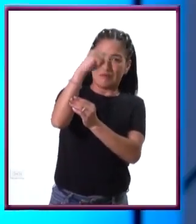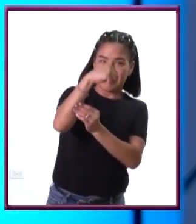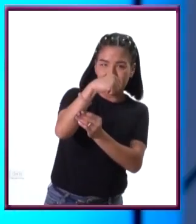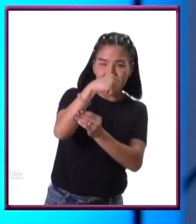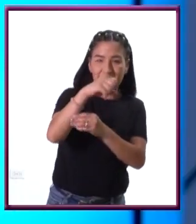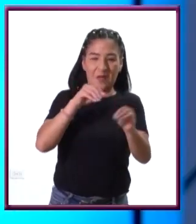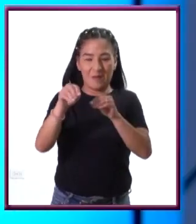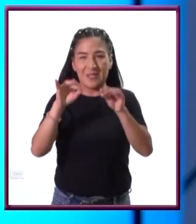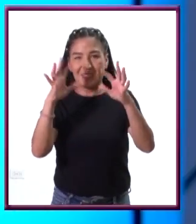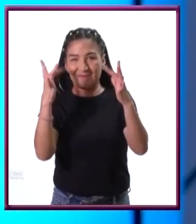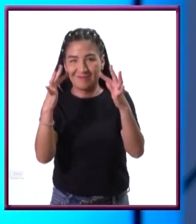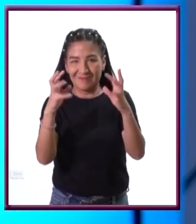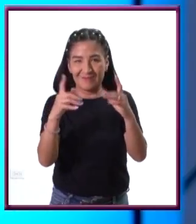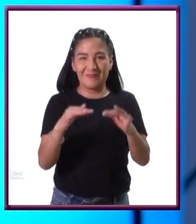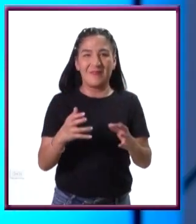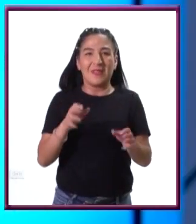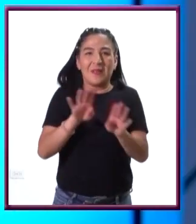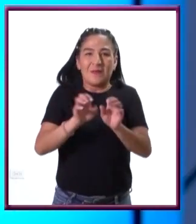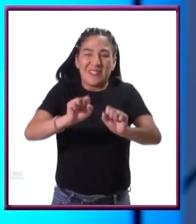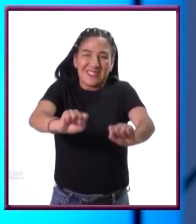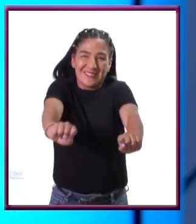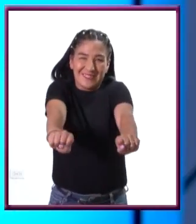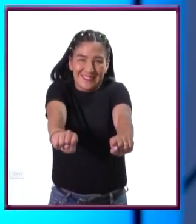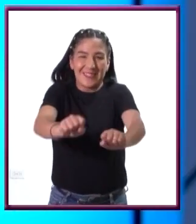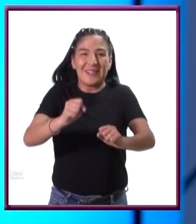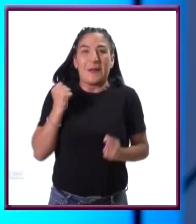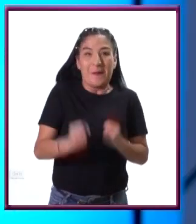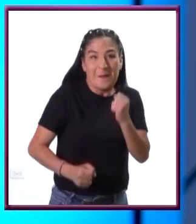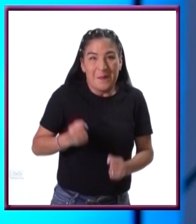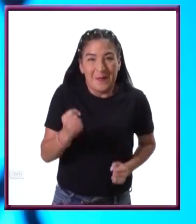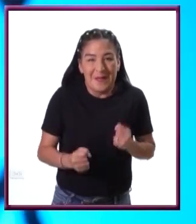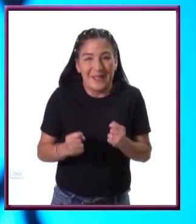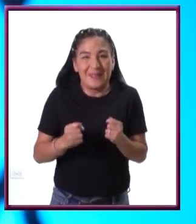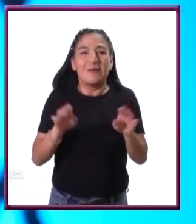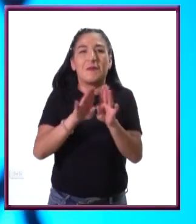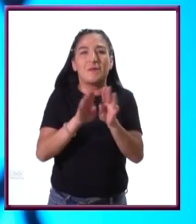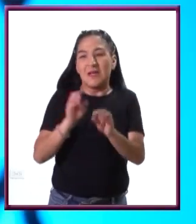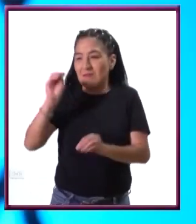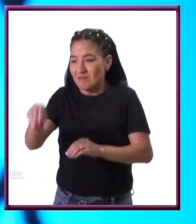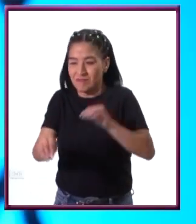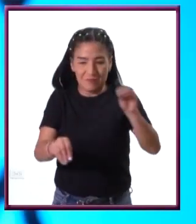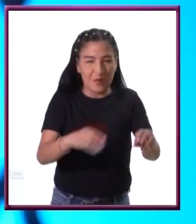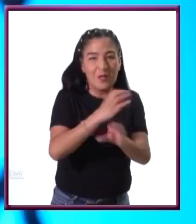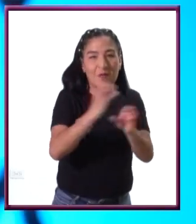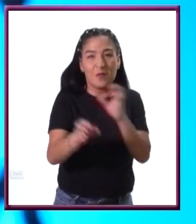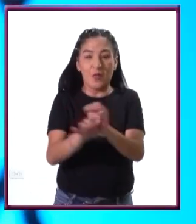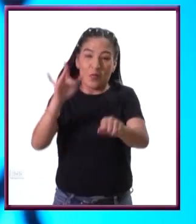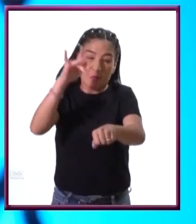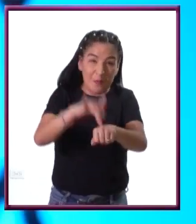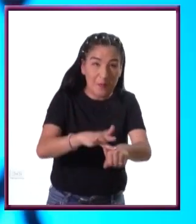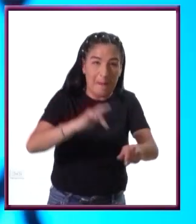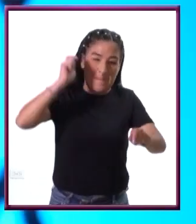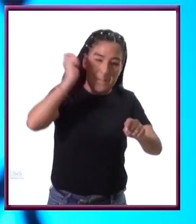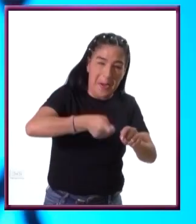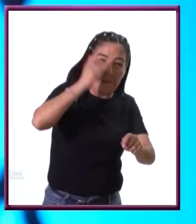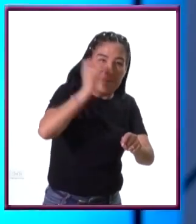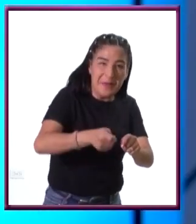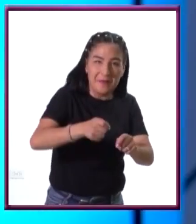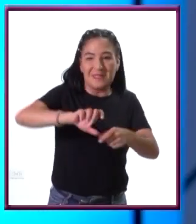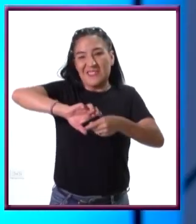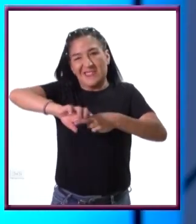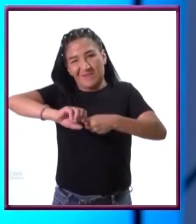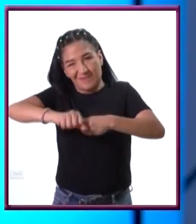dedos, estirarse, correr, acomodar objetos, tocar, martillar, presionar y otras